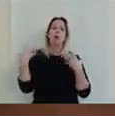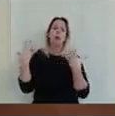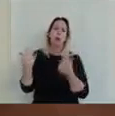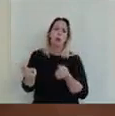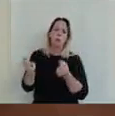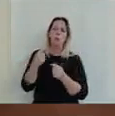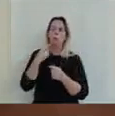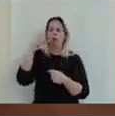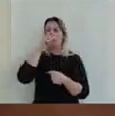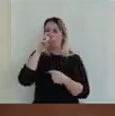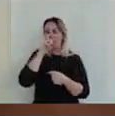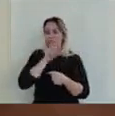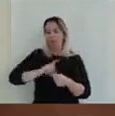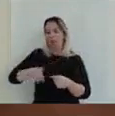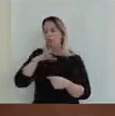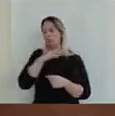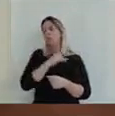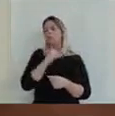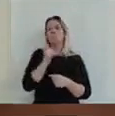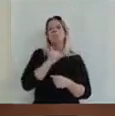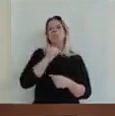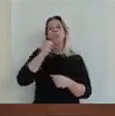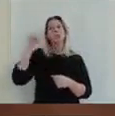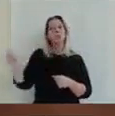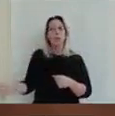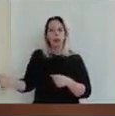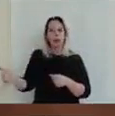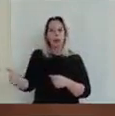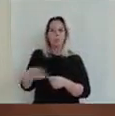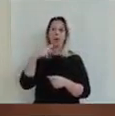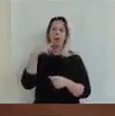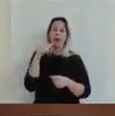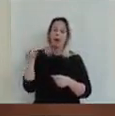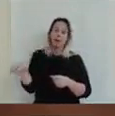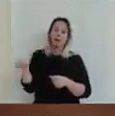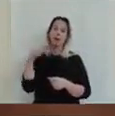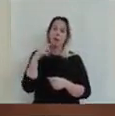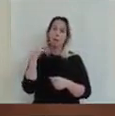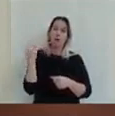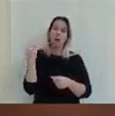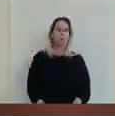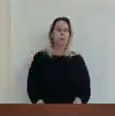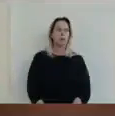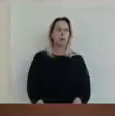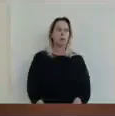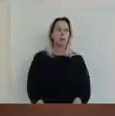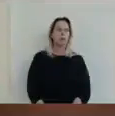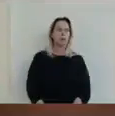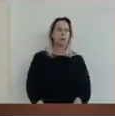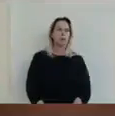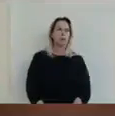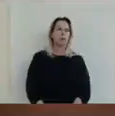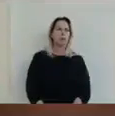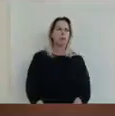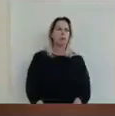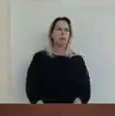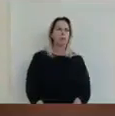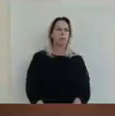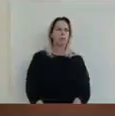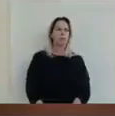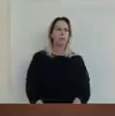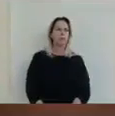Municipal para que eso sea permitido o no. Estamos hablando de la resolución. Esto lo que leí acá está